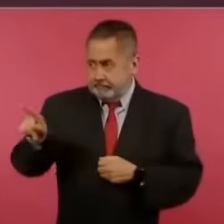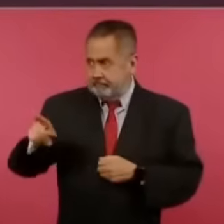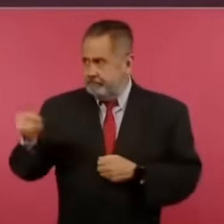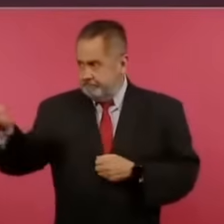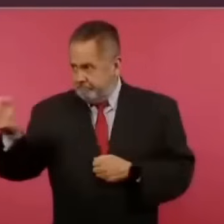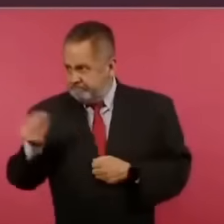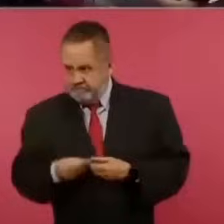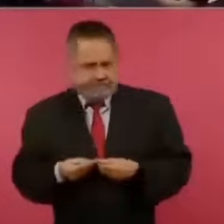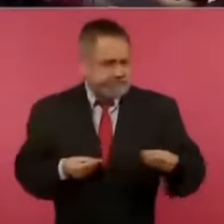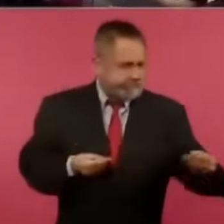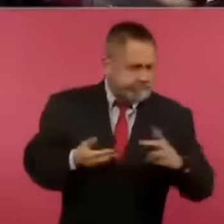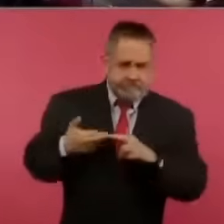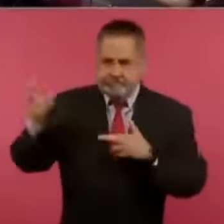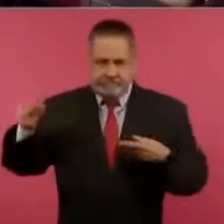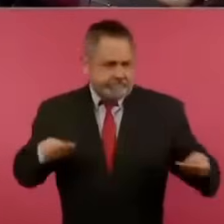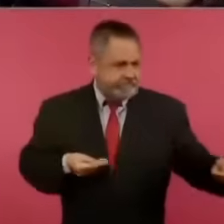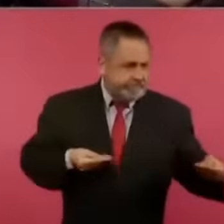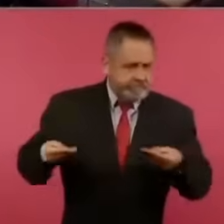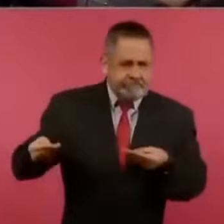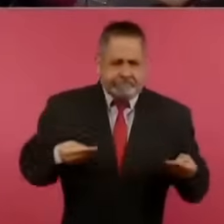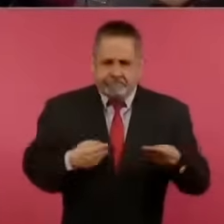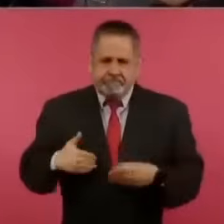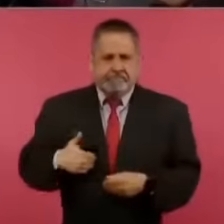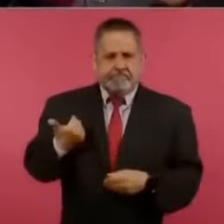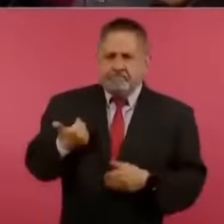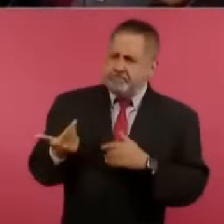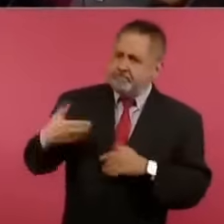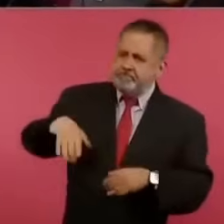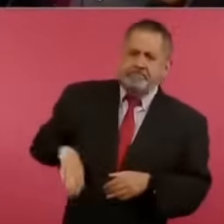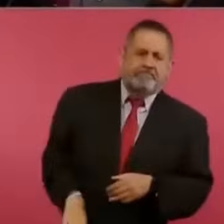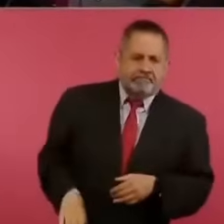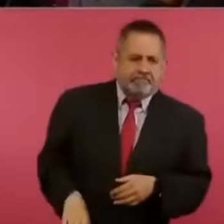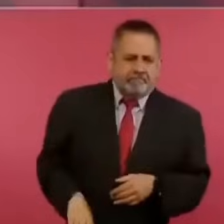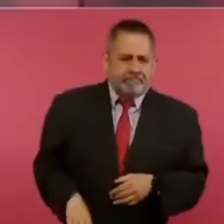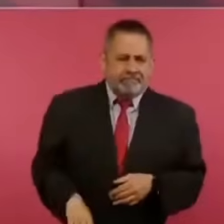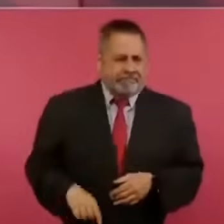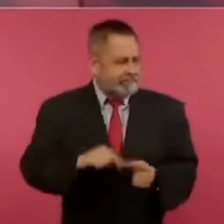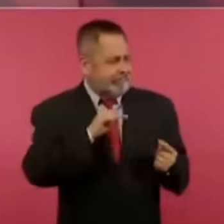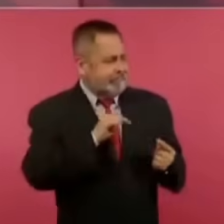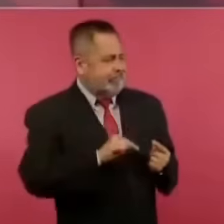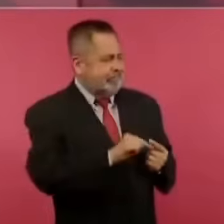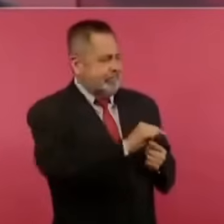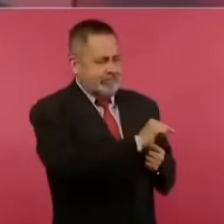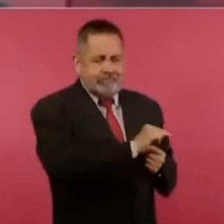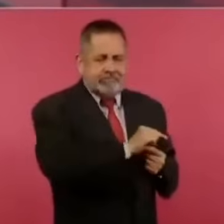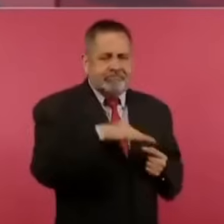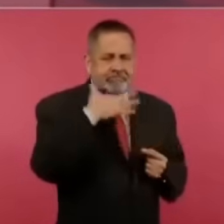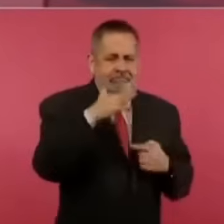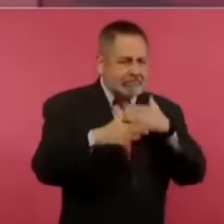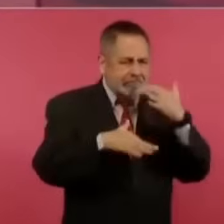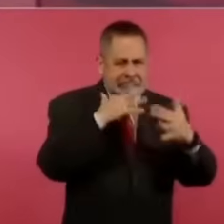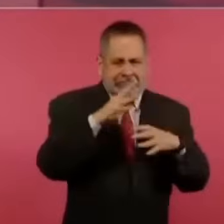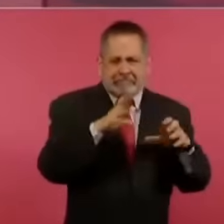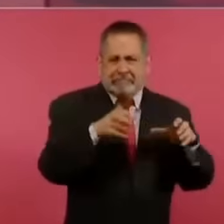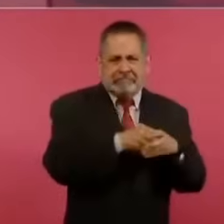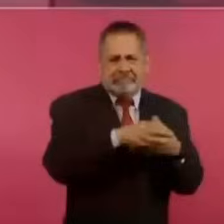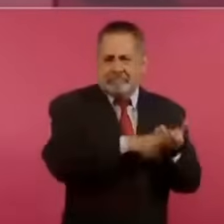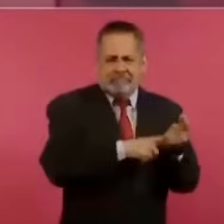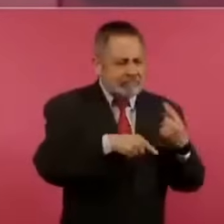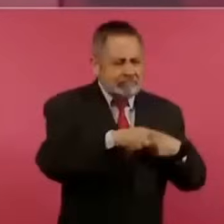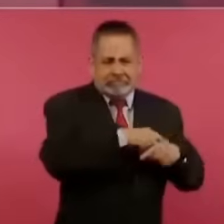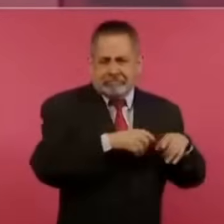Pero no solo ellos, sino toda la red de complicidades,